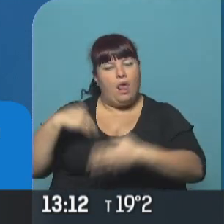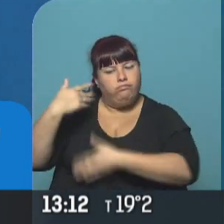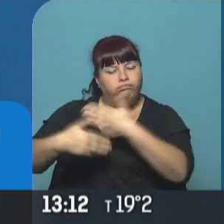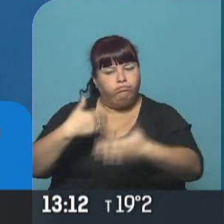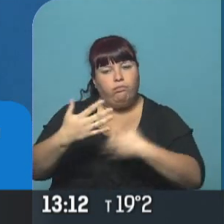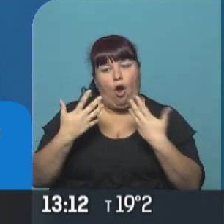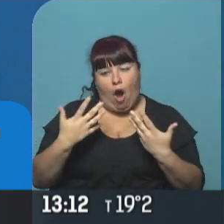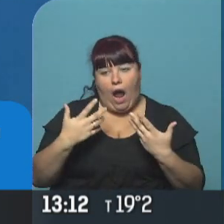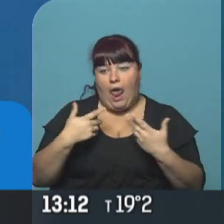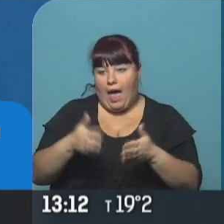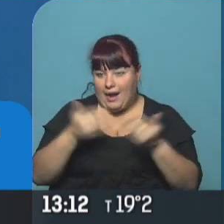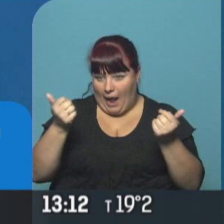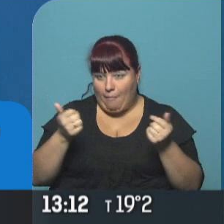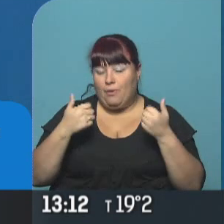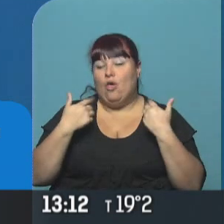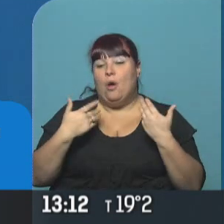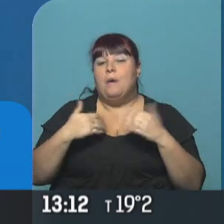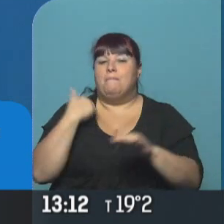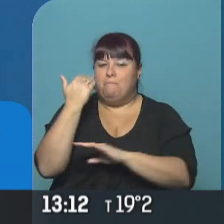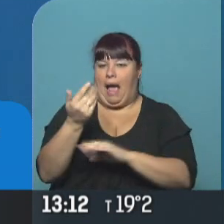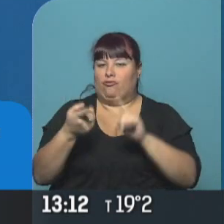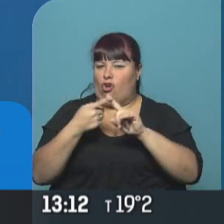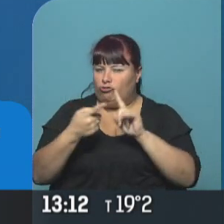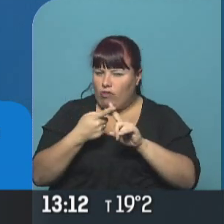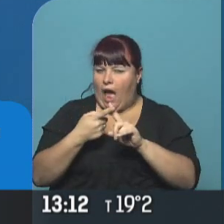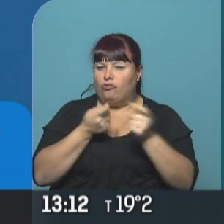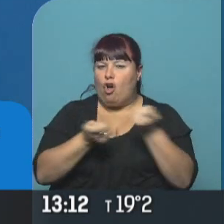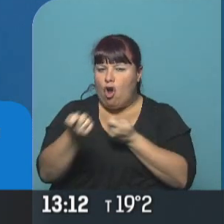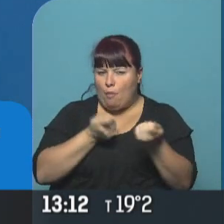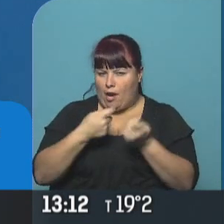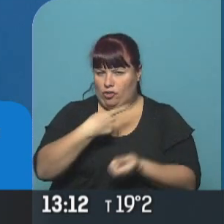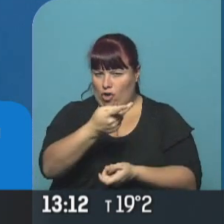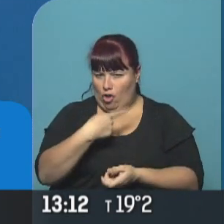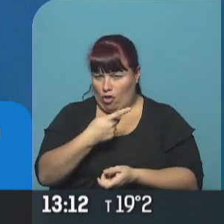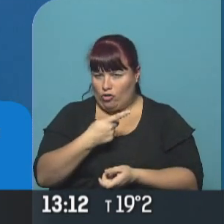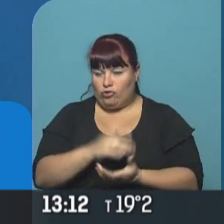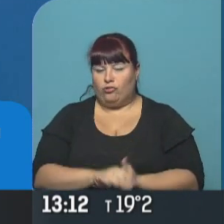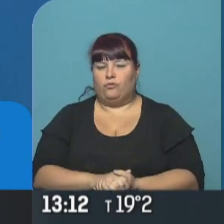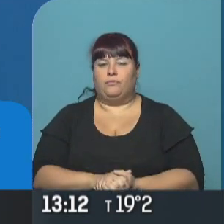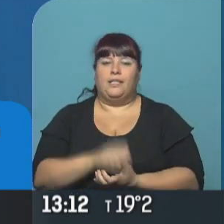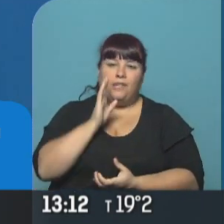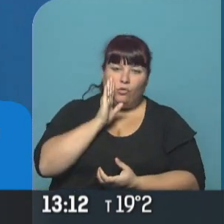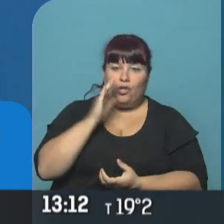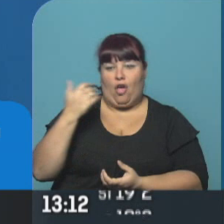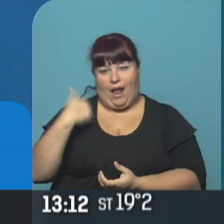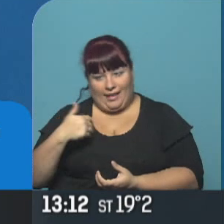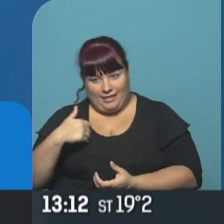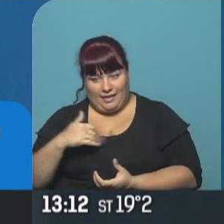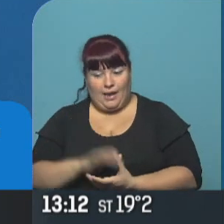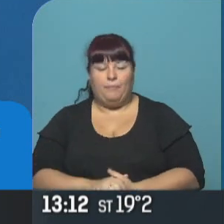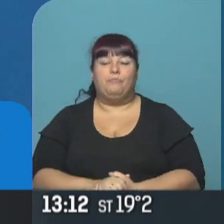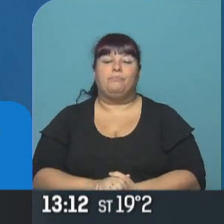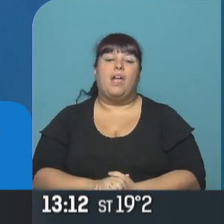avances muy pronto y que vamos a aumentar las relaciones comerciales entre Estados Unidos y